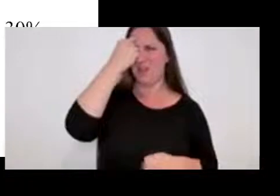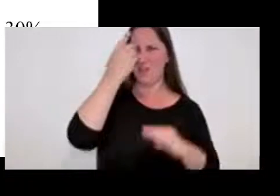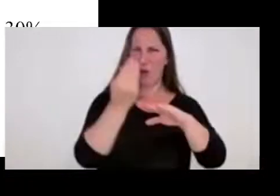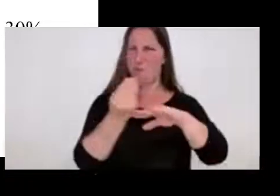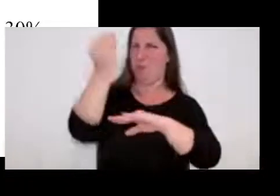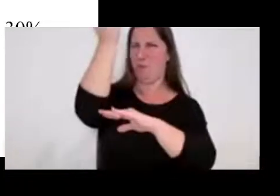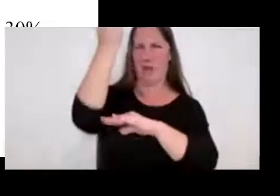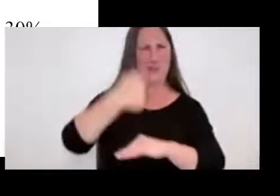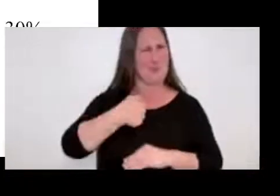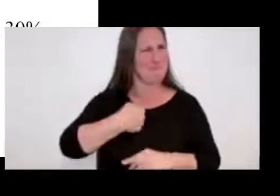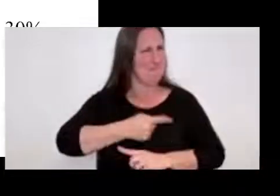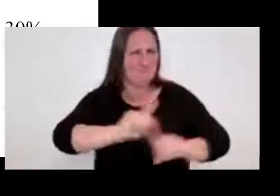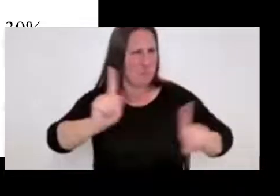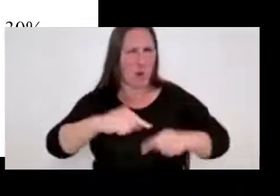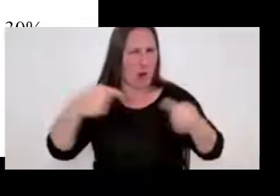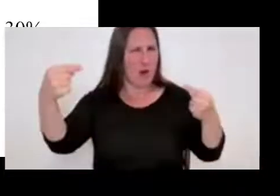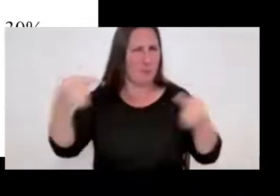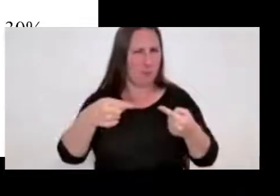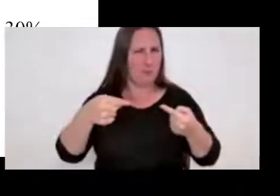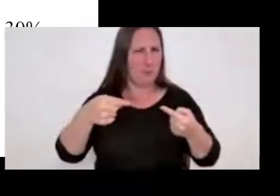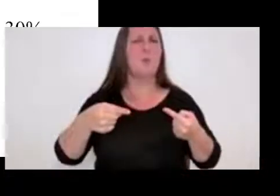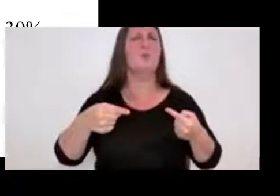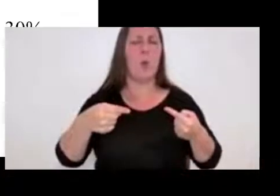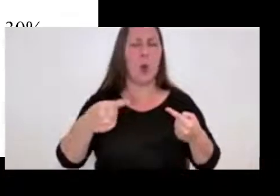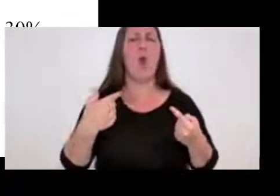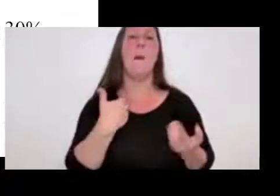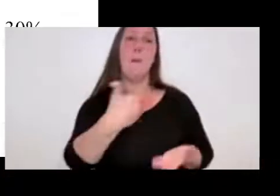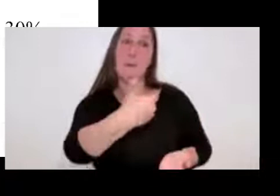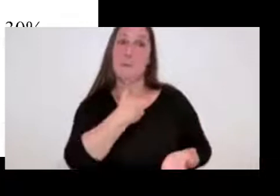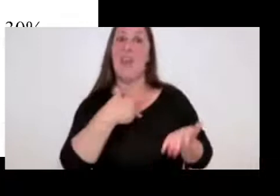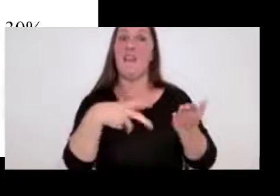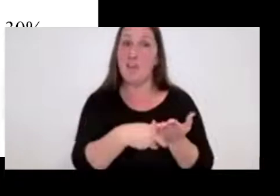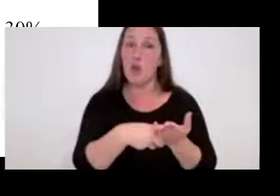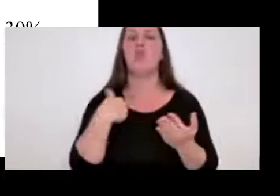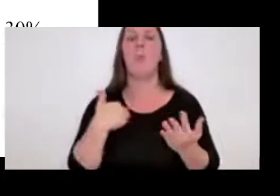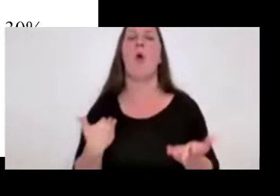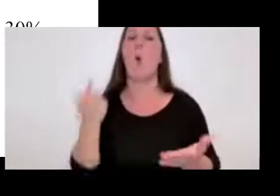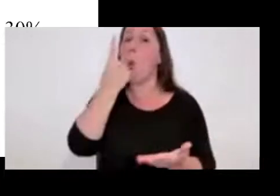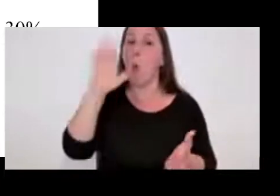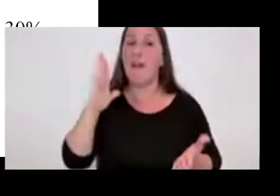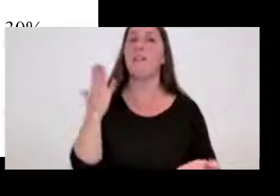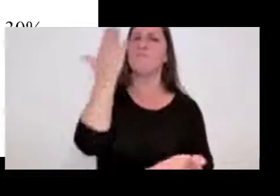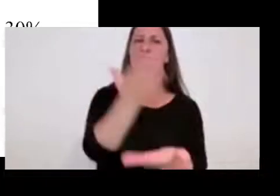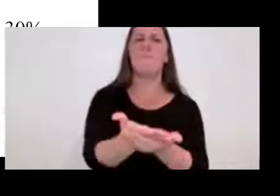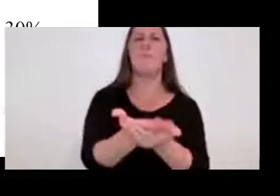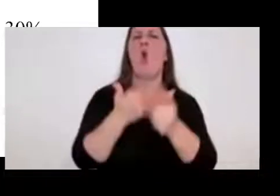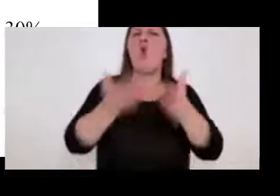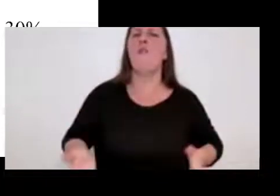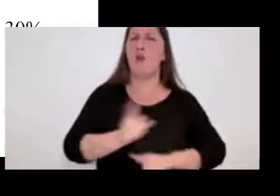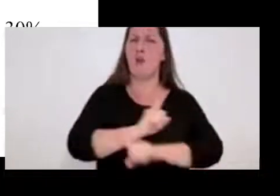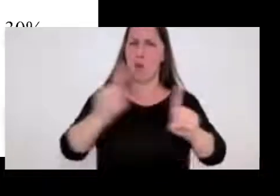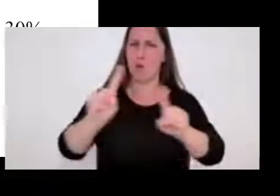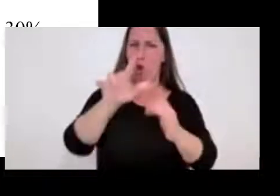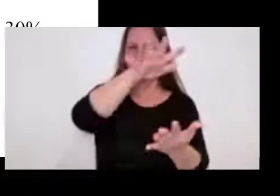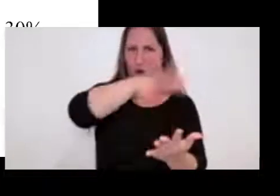recategorización, por única vez que la realiza de oficio el fisco, puedo presentar mi disconformidad, ¿sí? Si